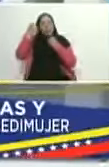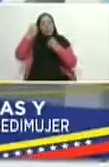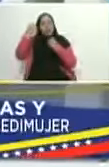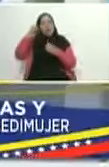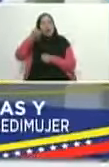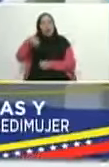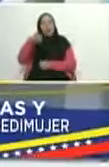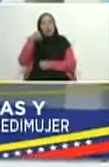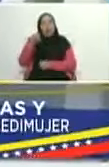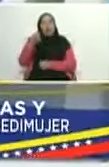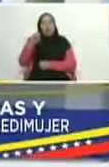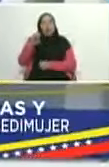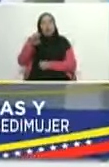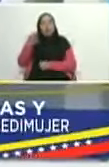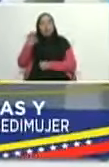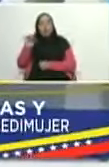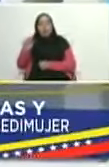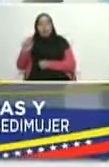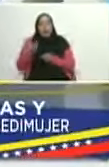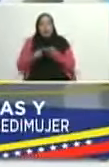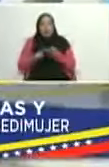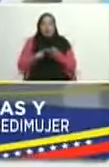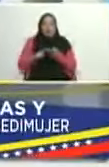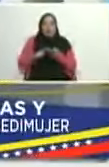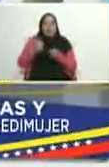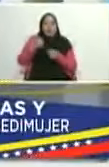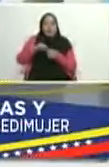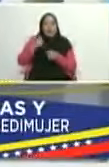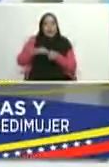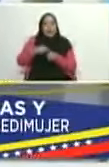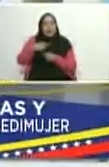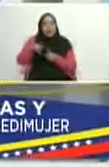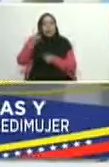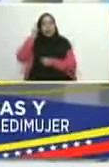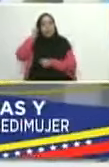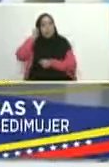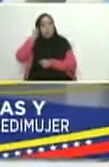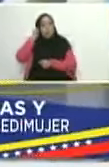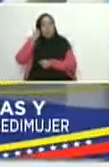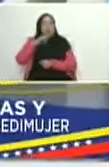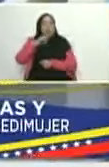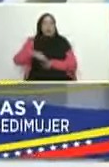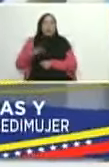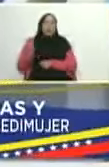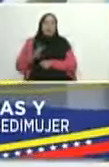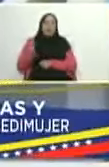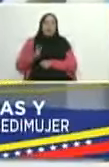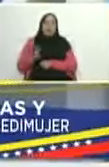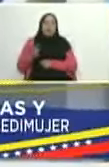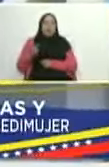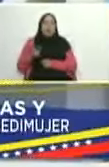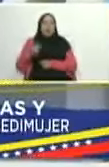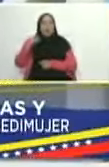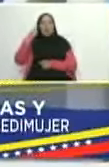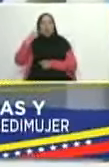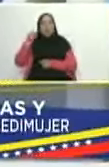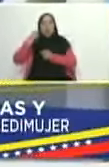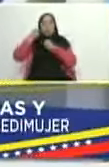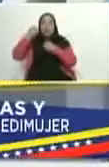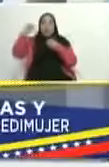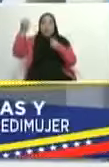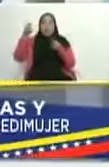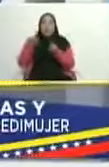Sánchez, de Ana María Campo, de Josefa Camejo, de Juana Ramírez, la avanzadora, de Luisa